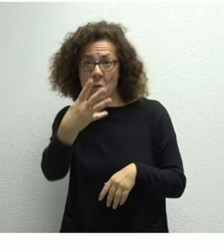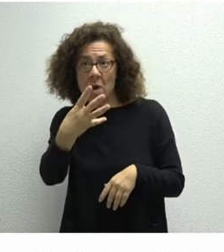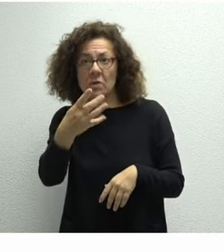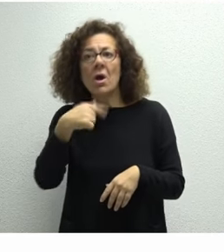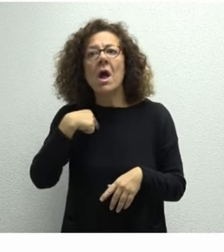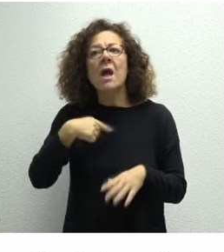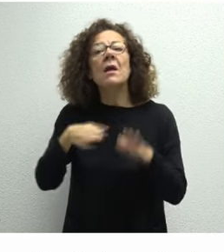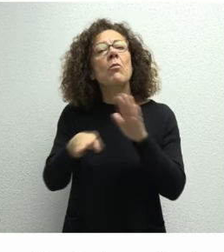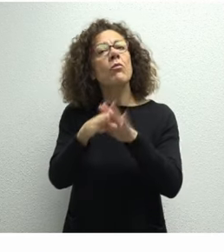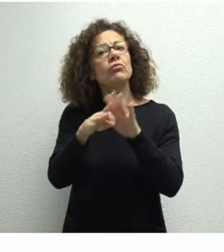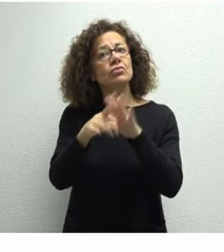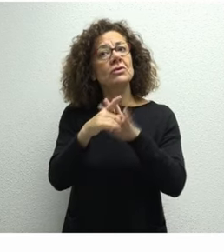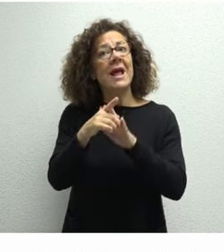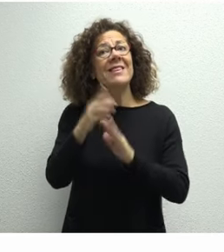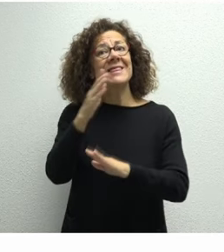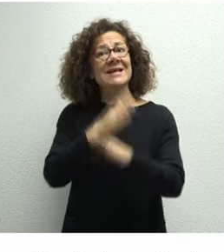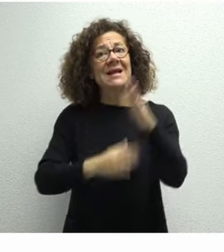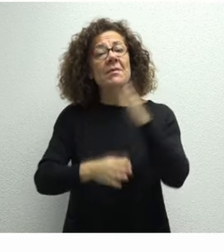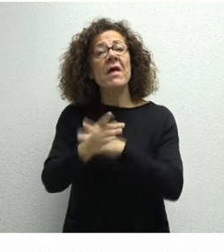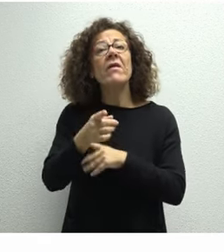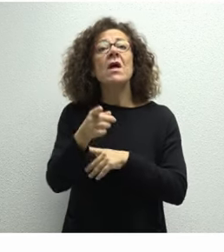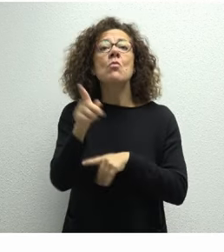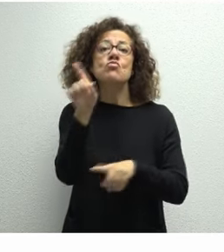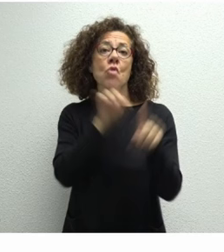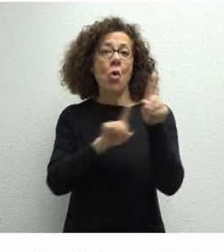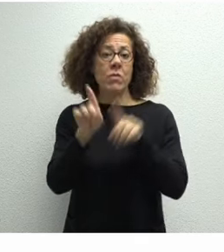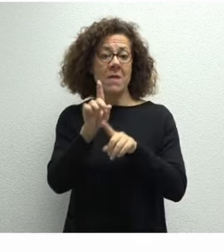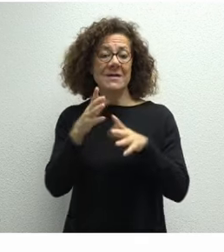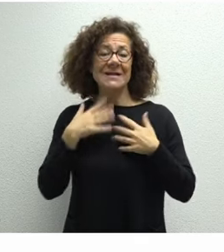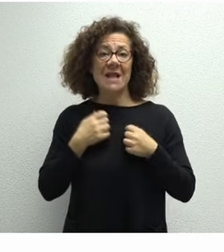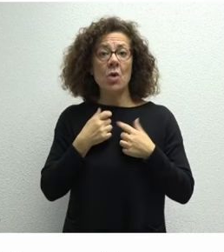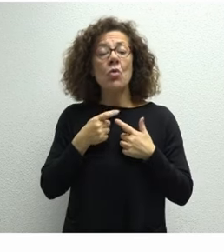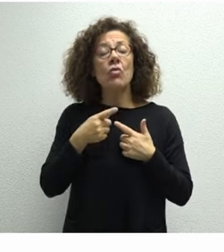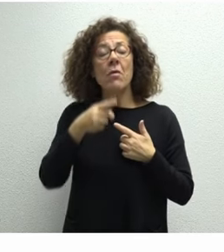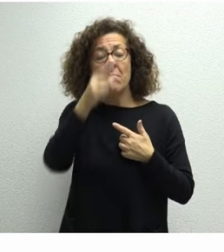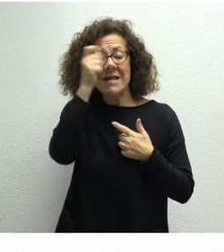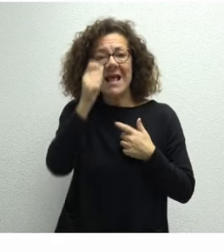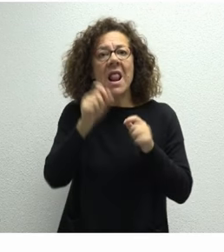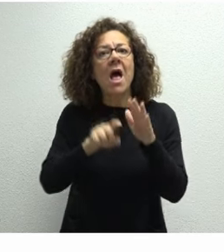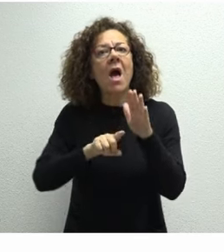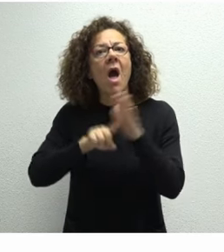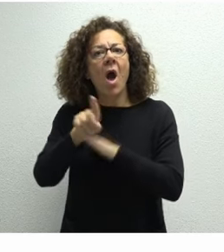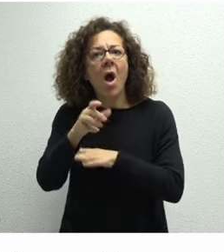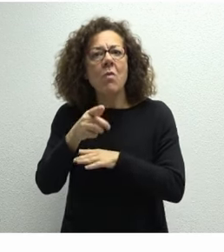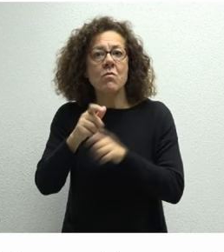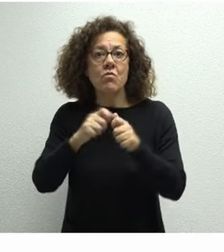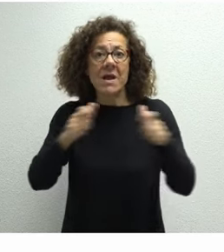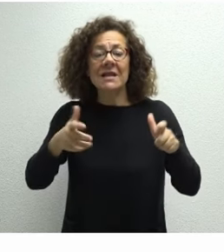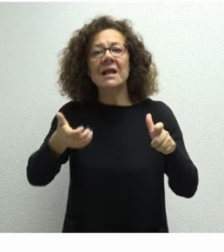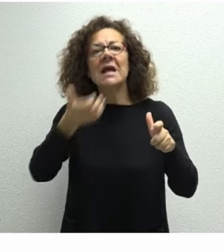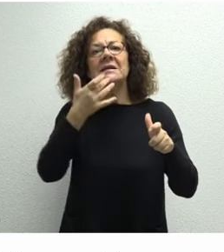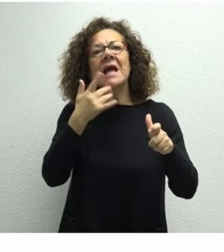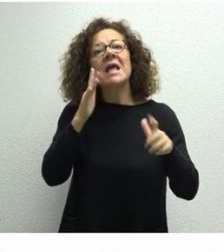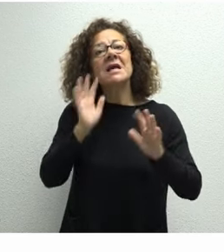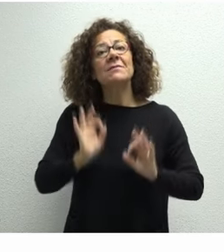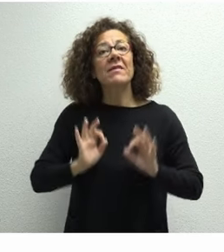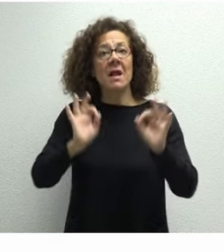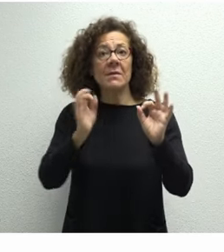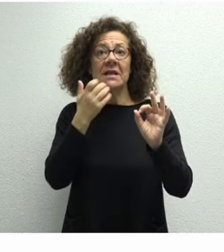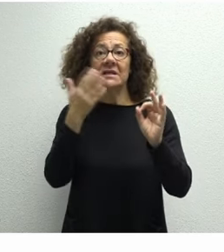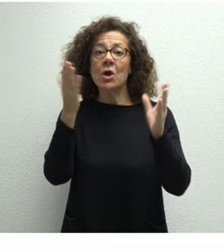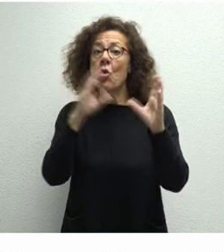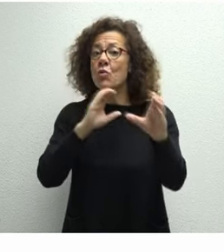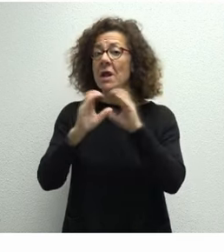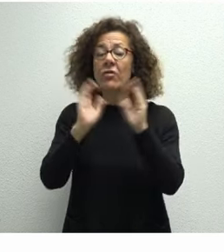prevalencia de discapacidad de problemas de Salud Mental aumentan sobre todo cuando hay mayores necesidades de apoyo Especialmente cuando no hay